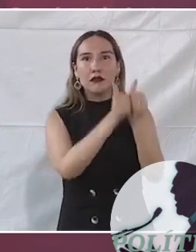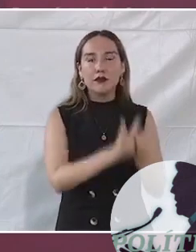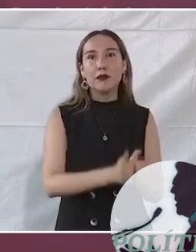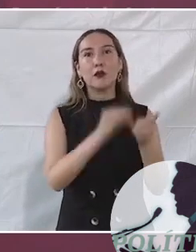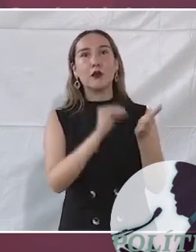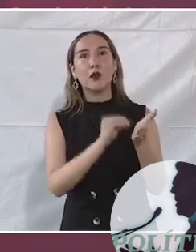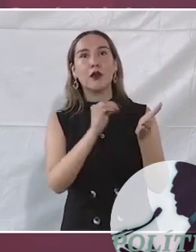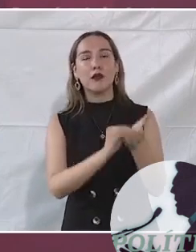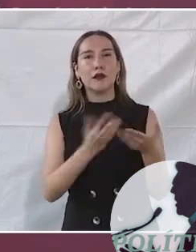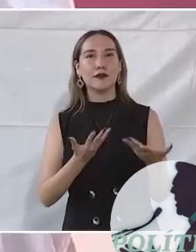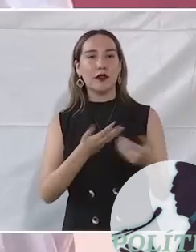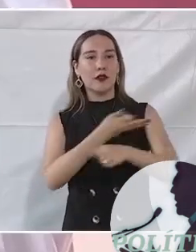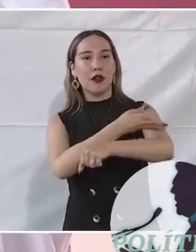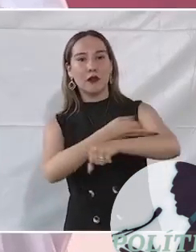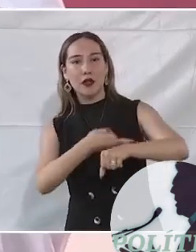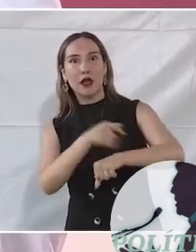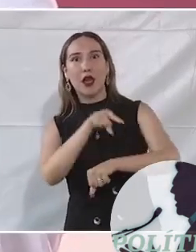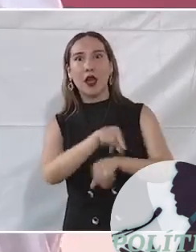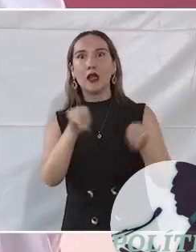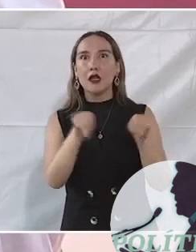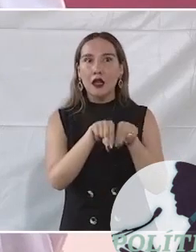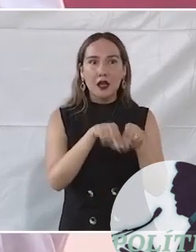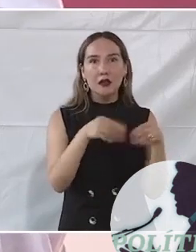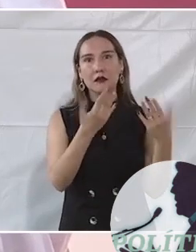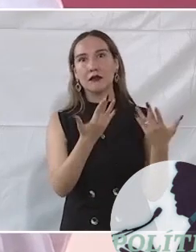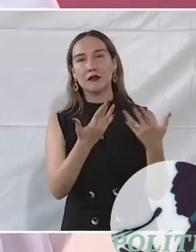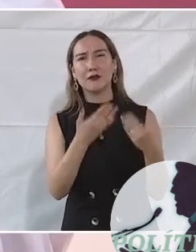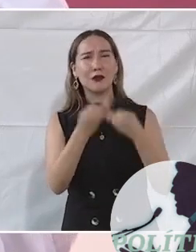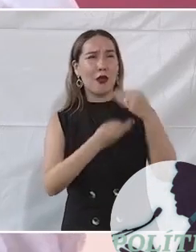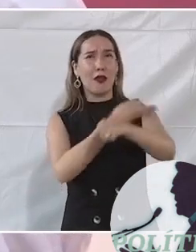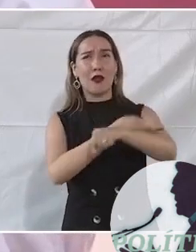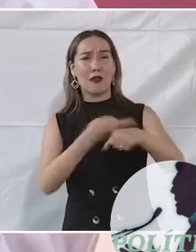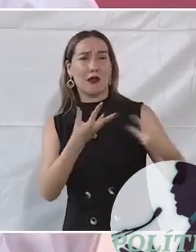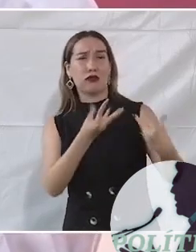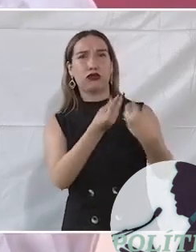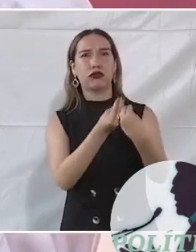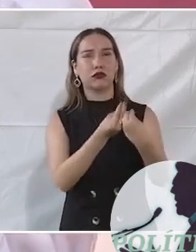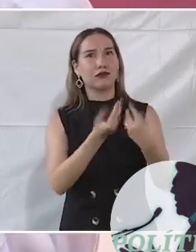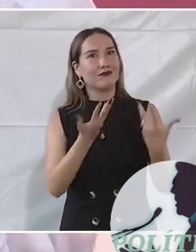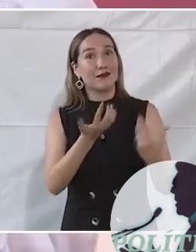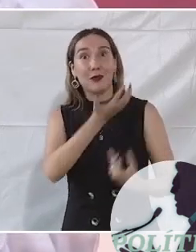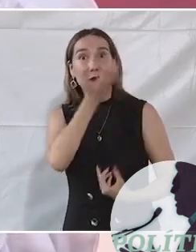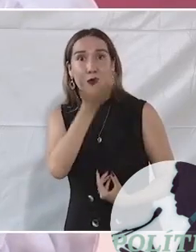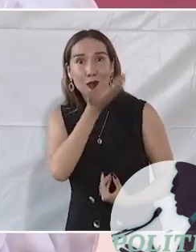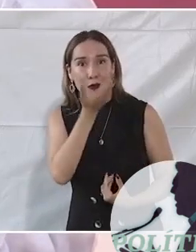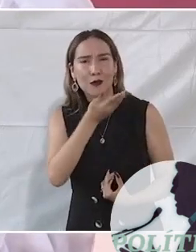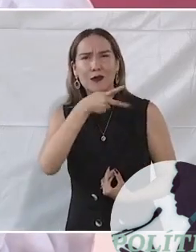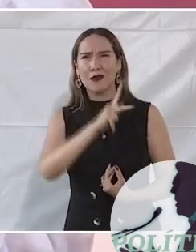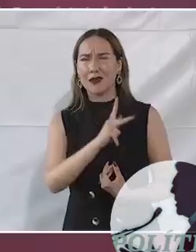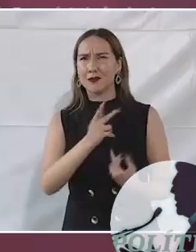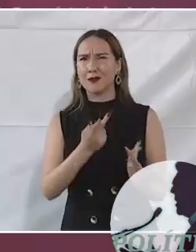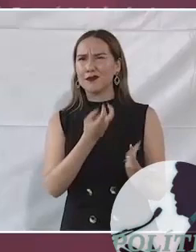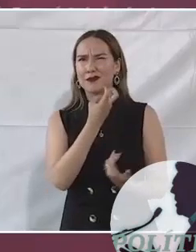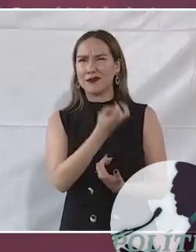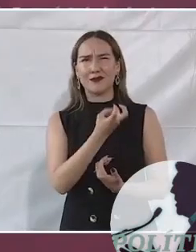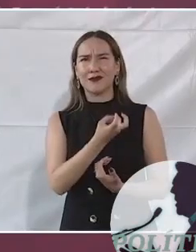y ahí están los nietos. Así estamos acostumbrados. Bueno, pero eso no es malo. Eso es